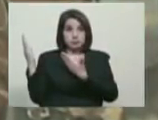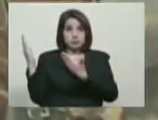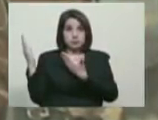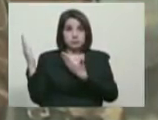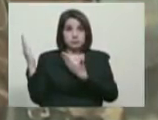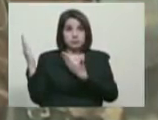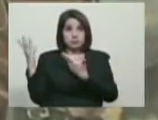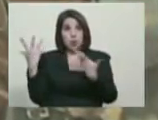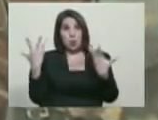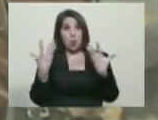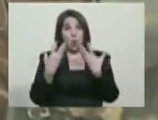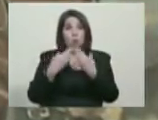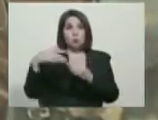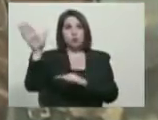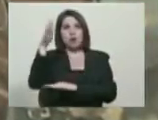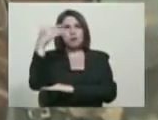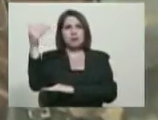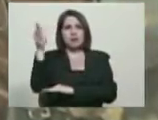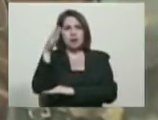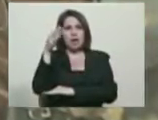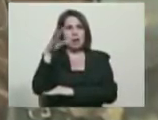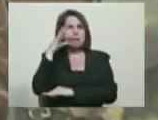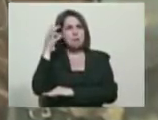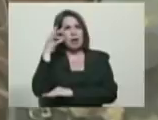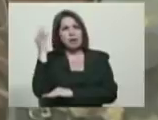con la bandera amarilla, azul y roja,